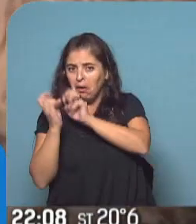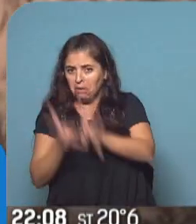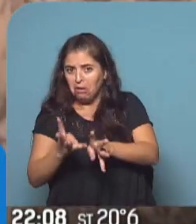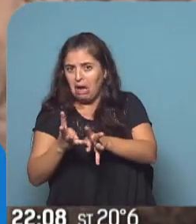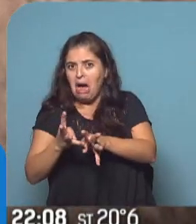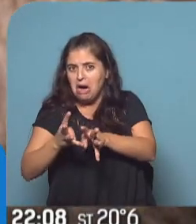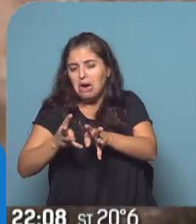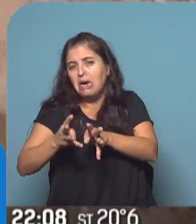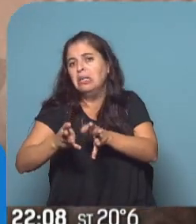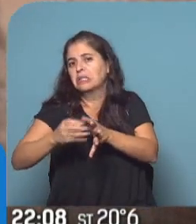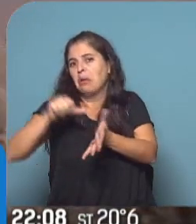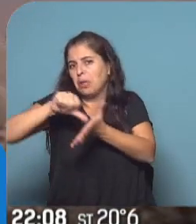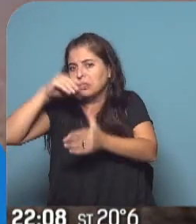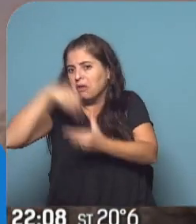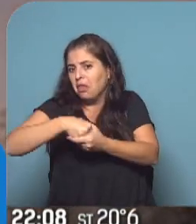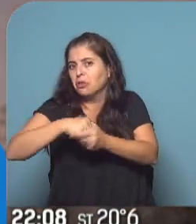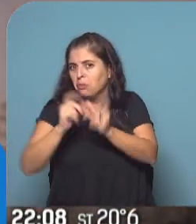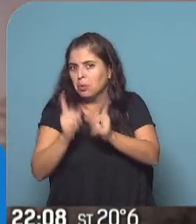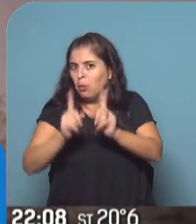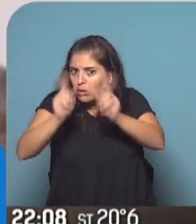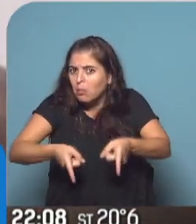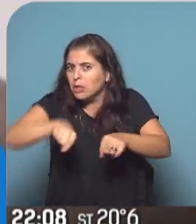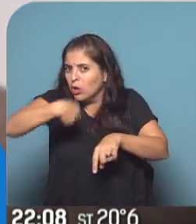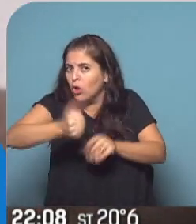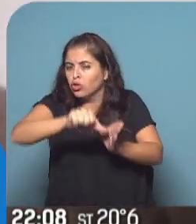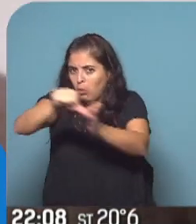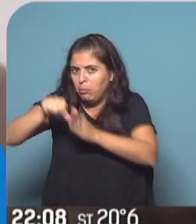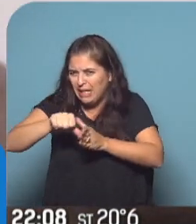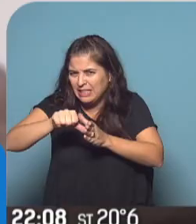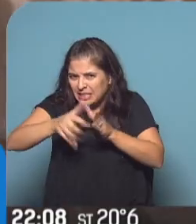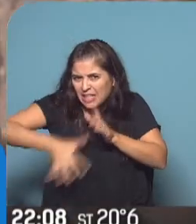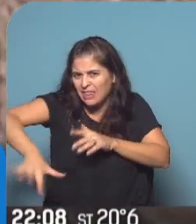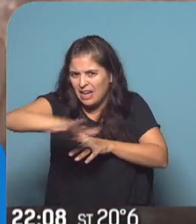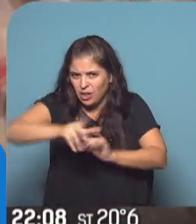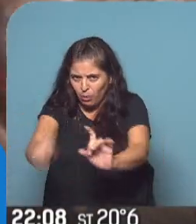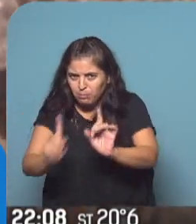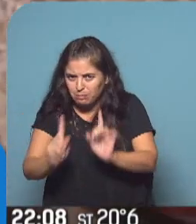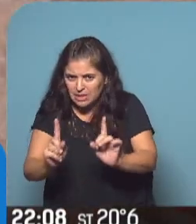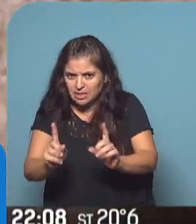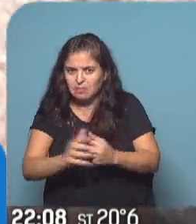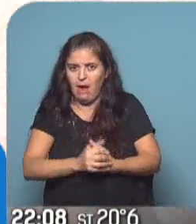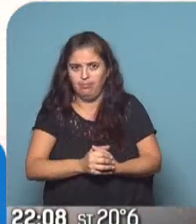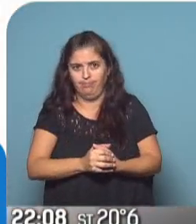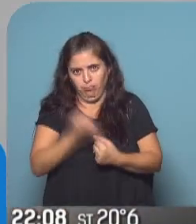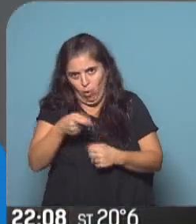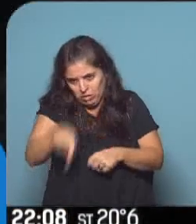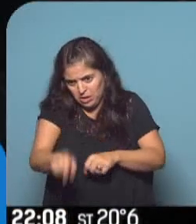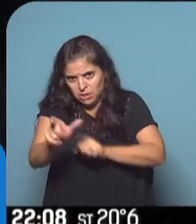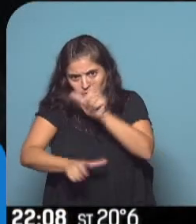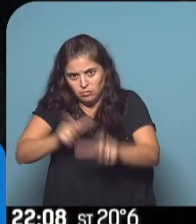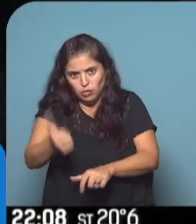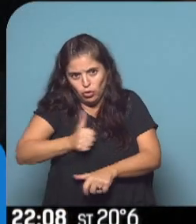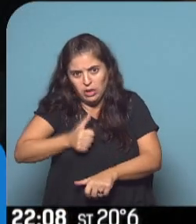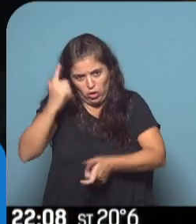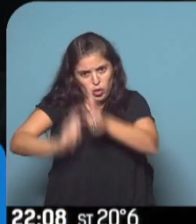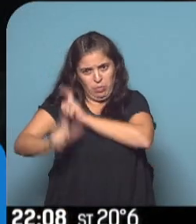y en otros países de la región, a través de fuerzas muy experimentadas en combate como Hezbollah. But unfortunately,